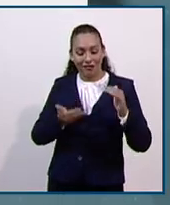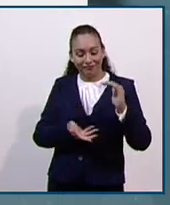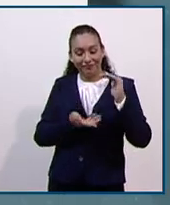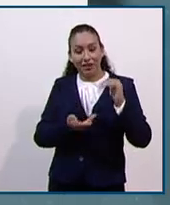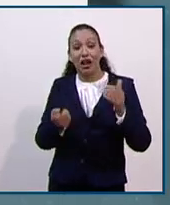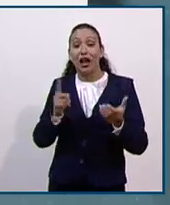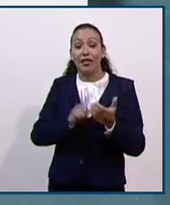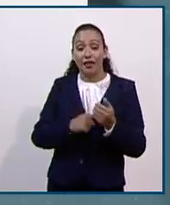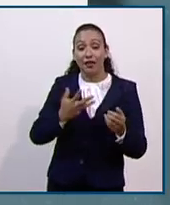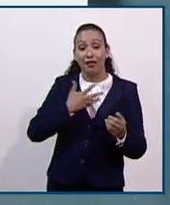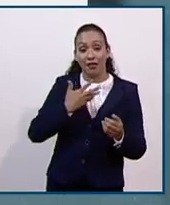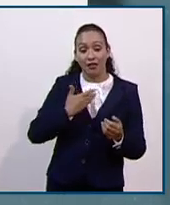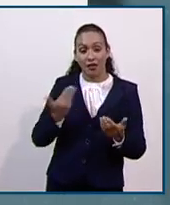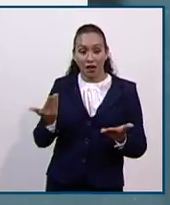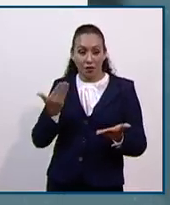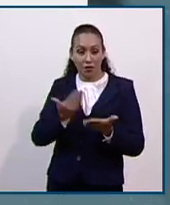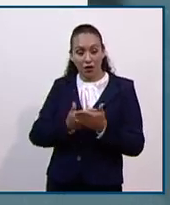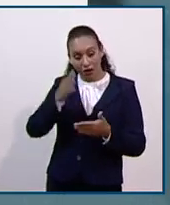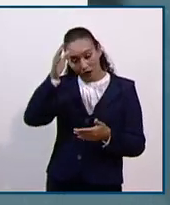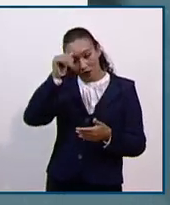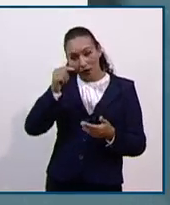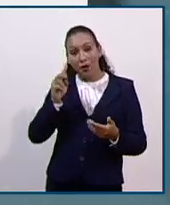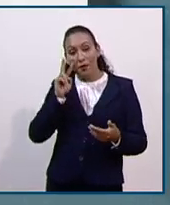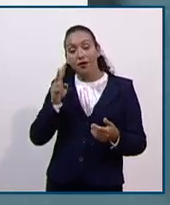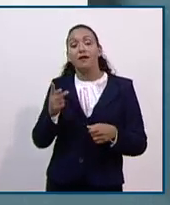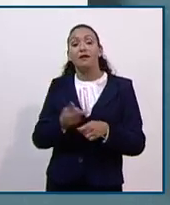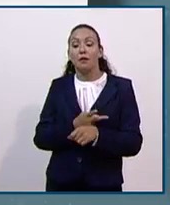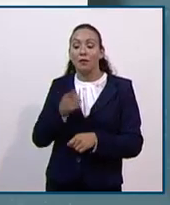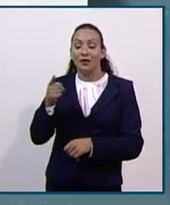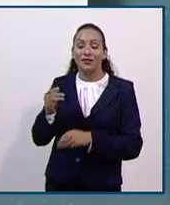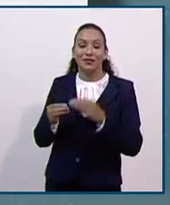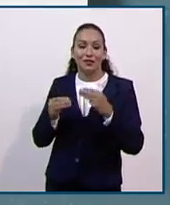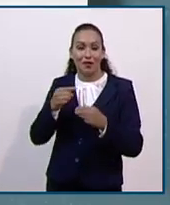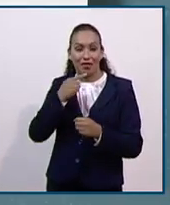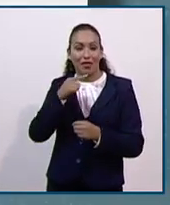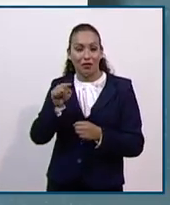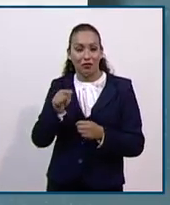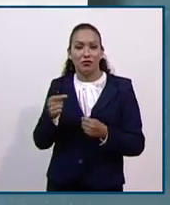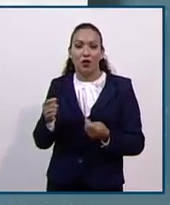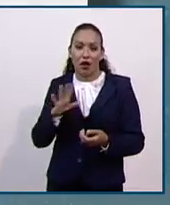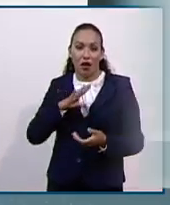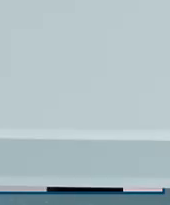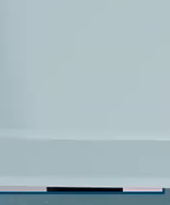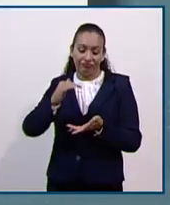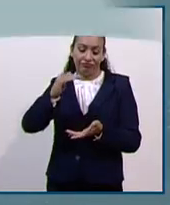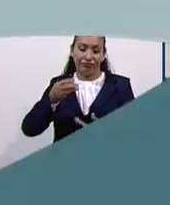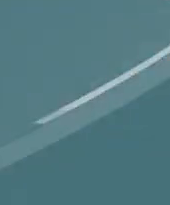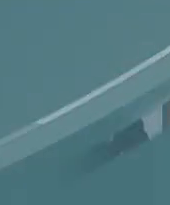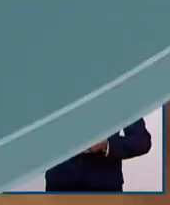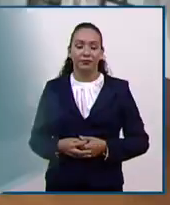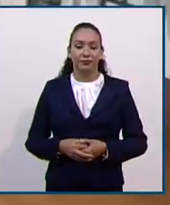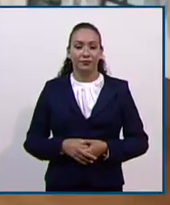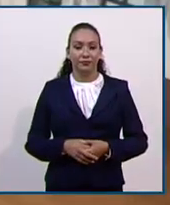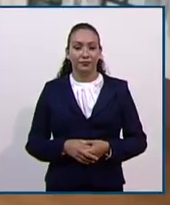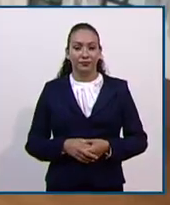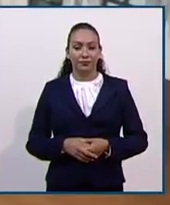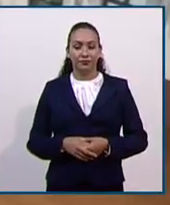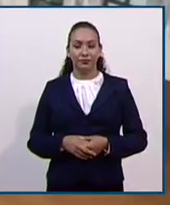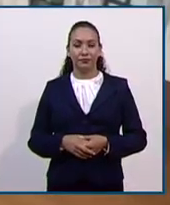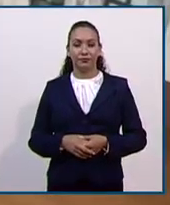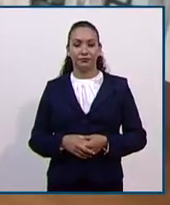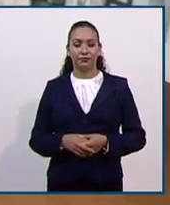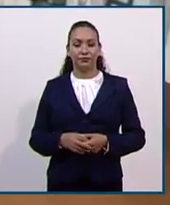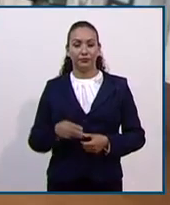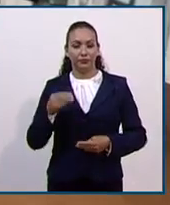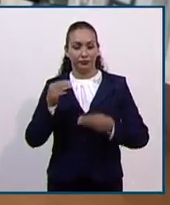contenía la propuesta de acuerdo sobre el destino de la denuncia recibida. El ministro